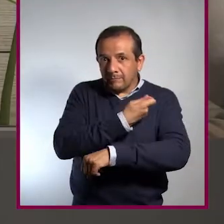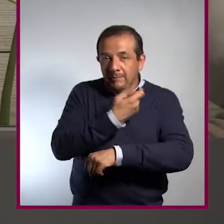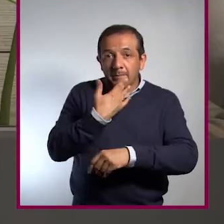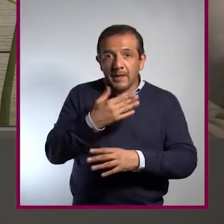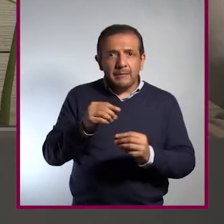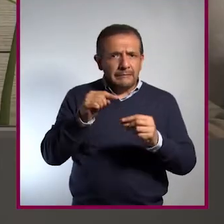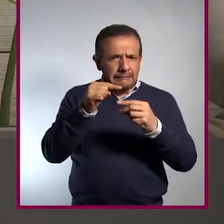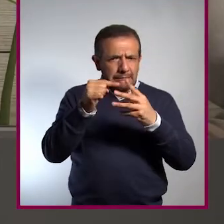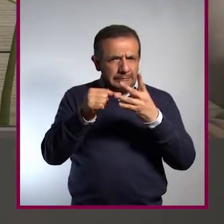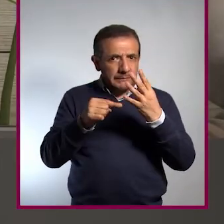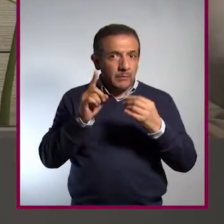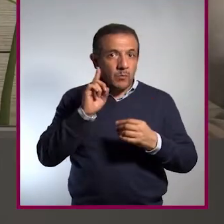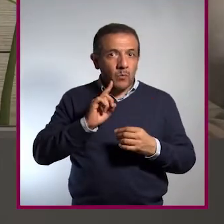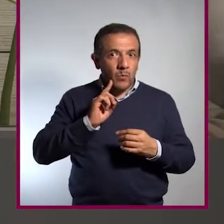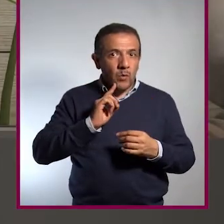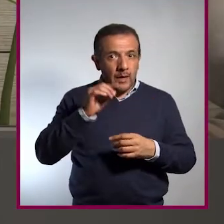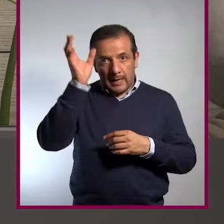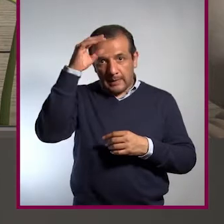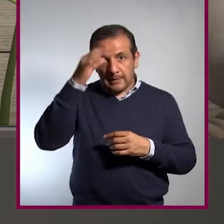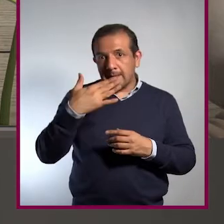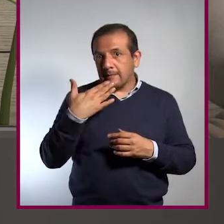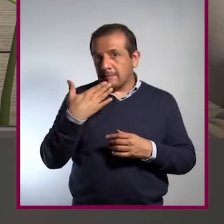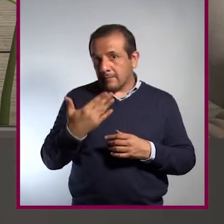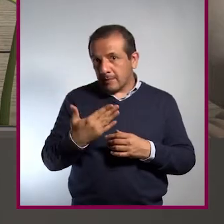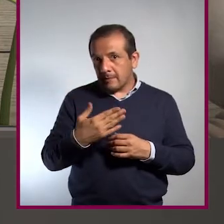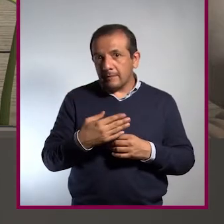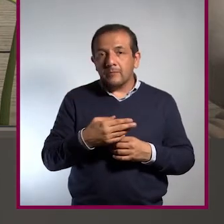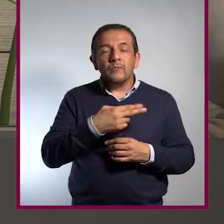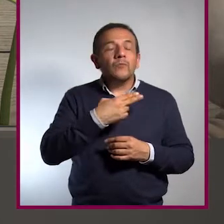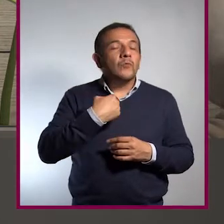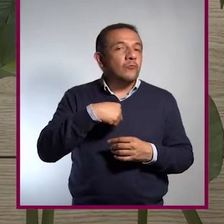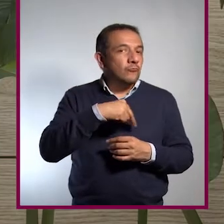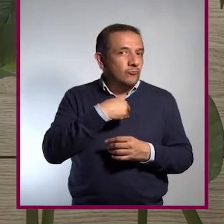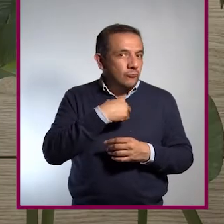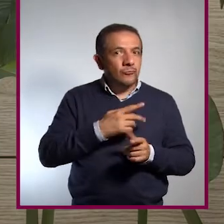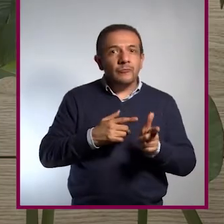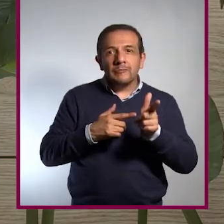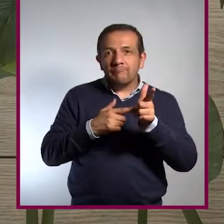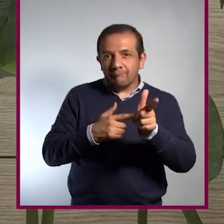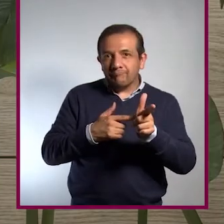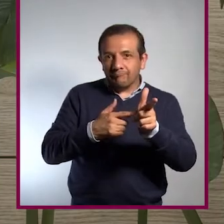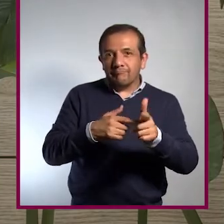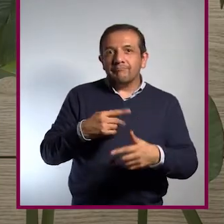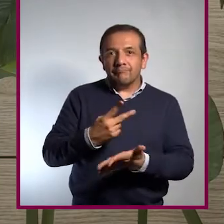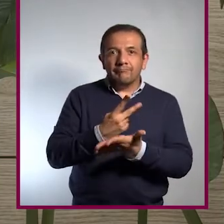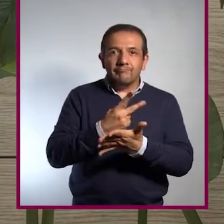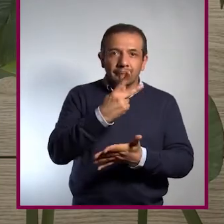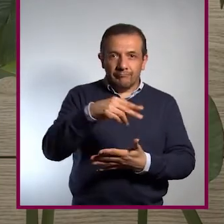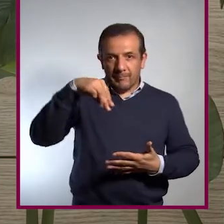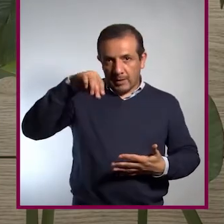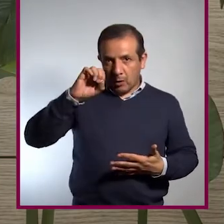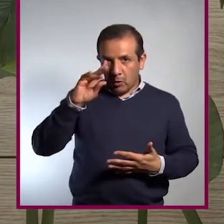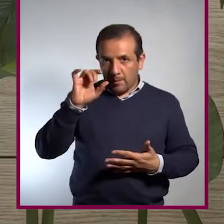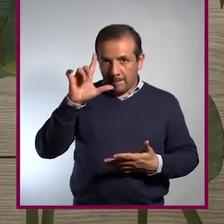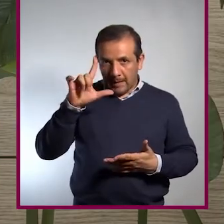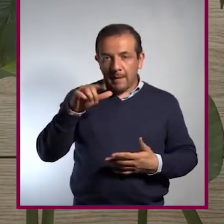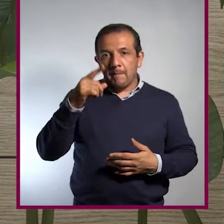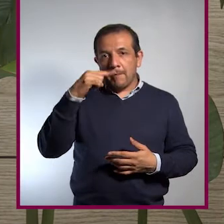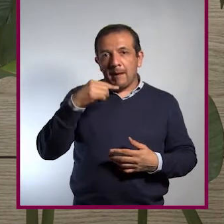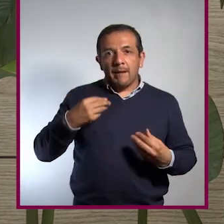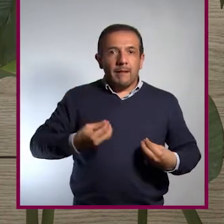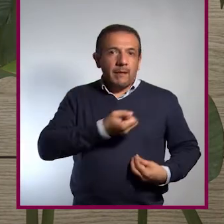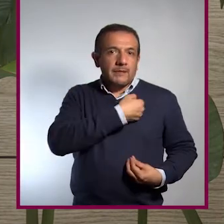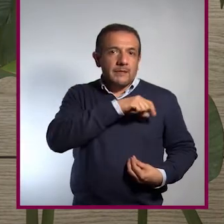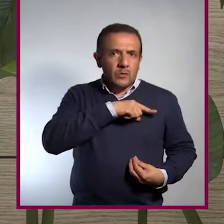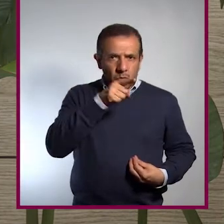Muy importante la participación de las mujeres en la ciencia, no cabe duda. Siguiendo con nuestro tema de premios Nobel que cambiaron el rumbo de la